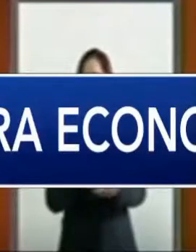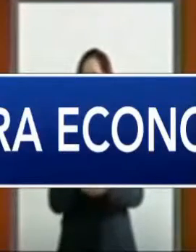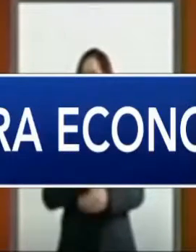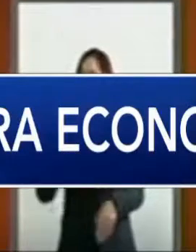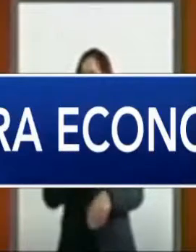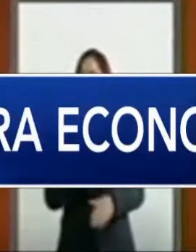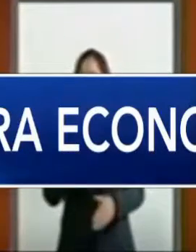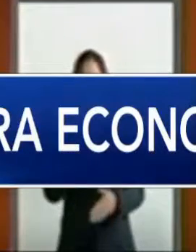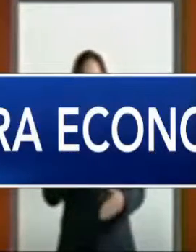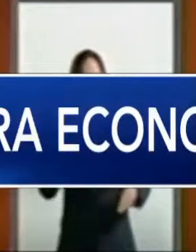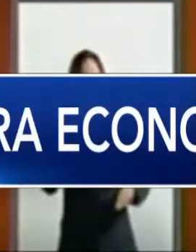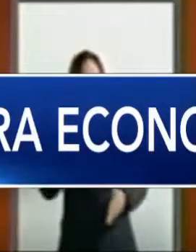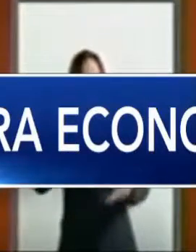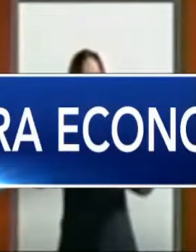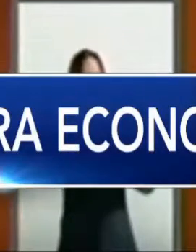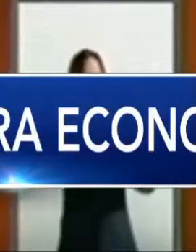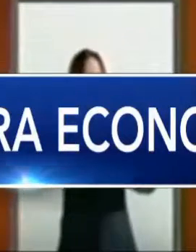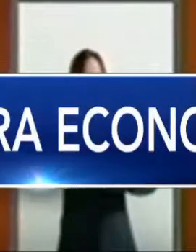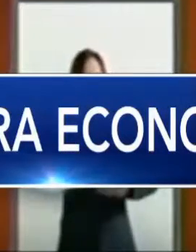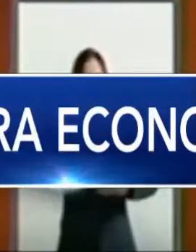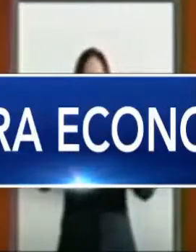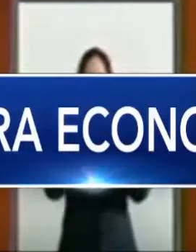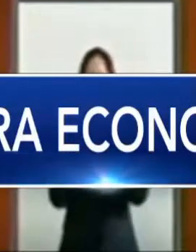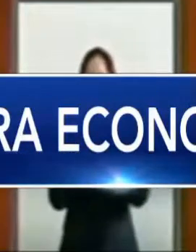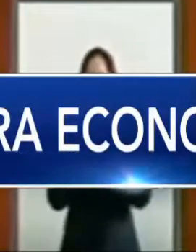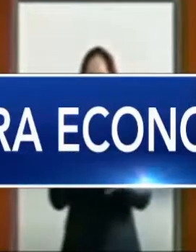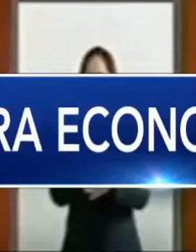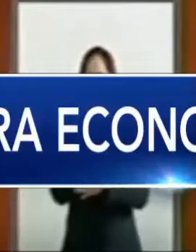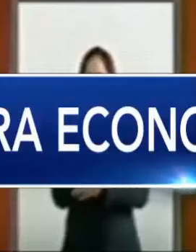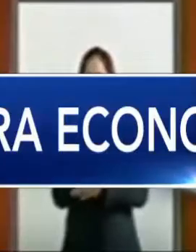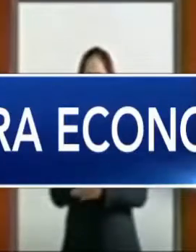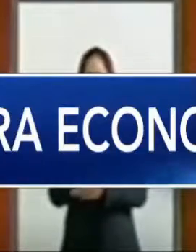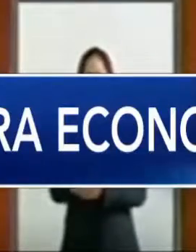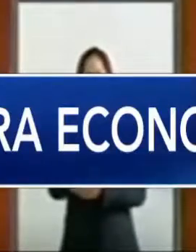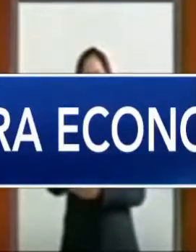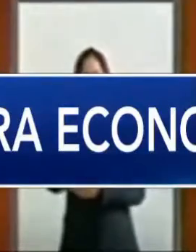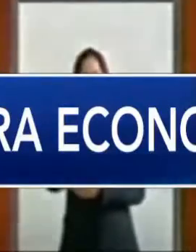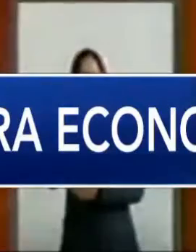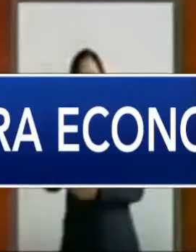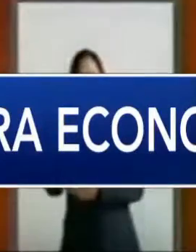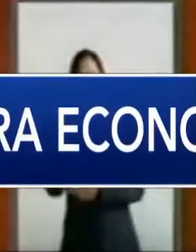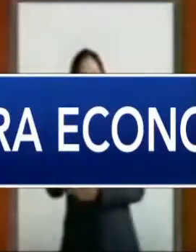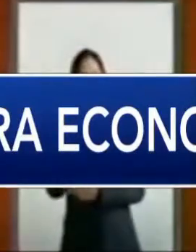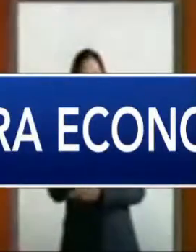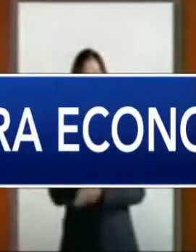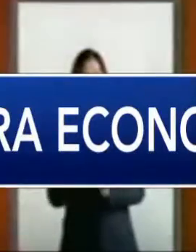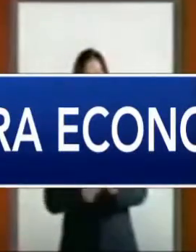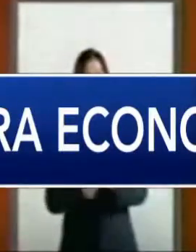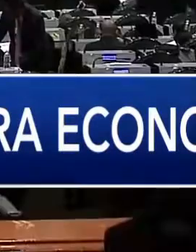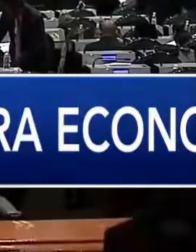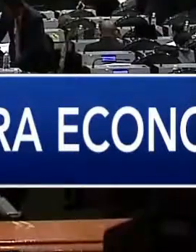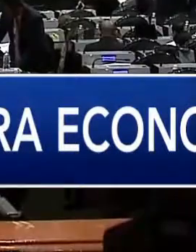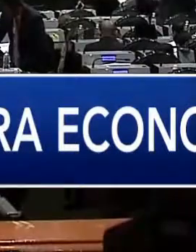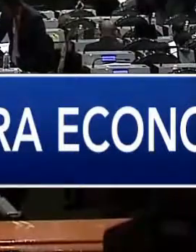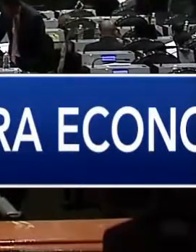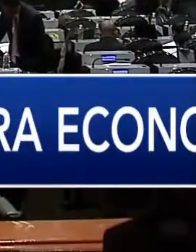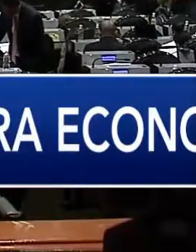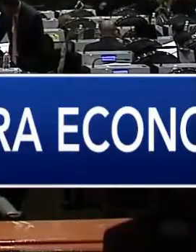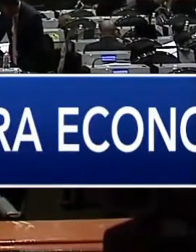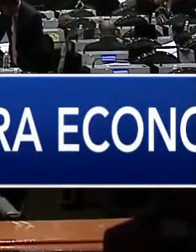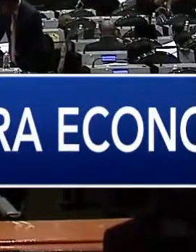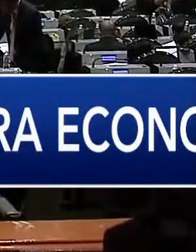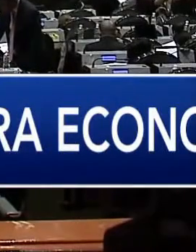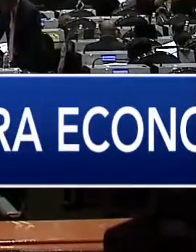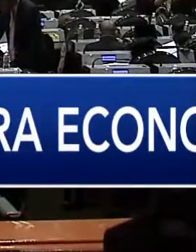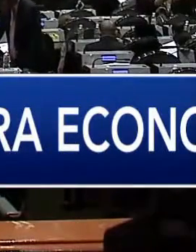de ánimo y buena vibra que pone en evidencia que no hay ningún plan. Tal es la alarma